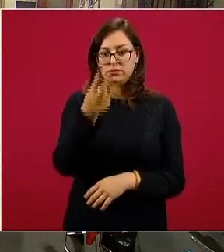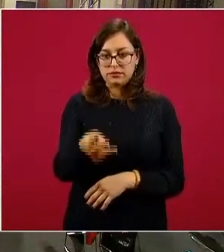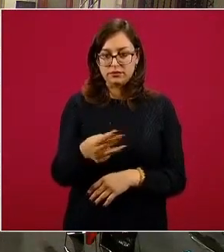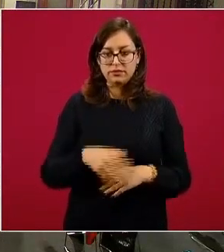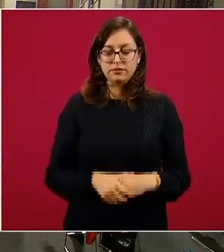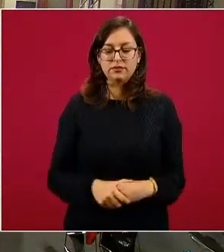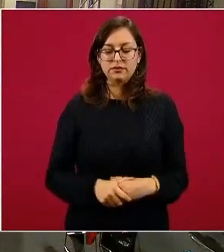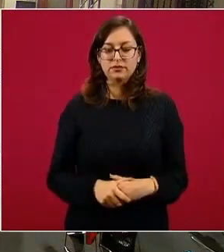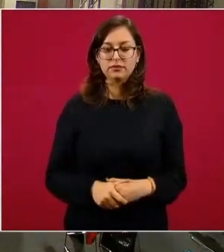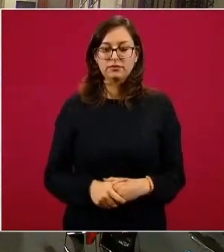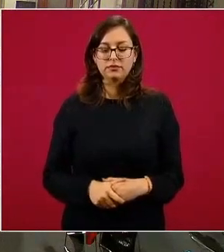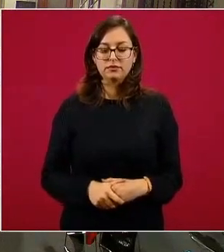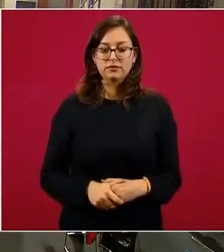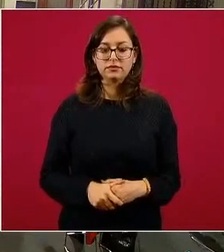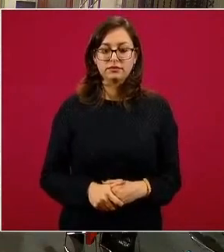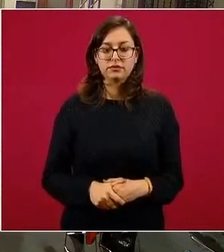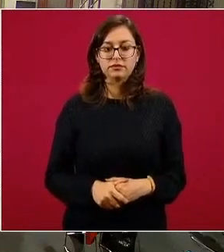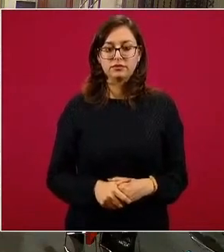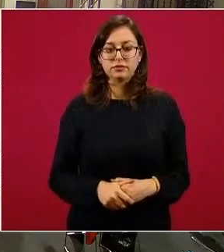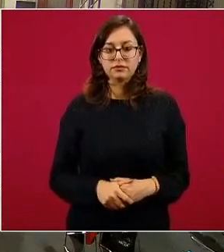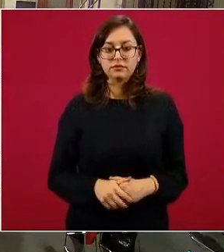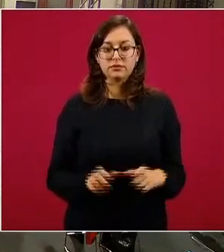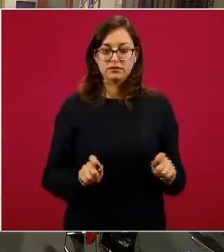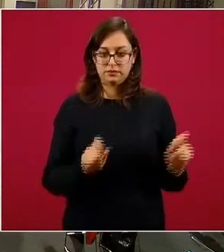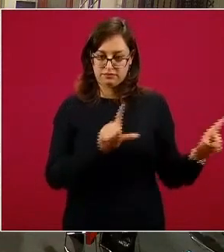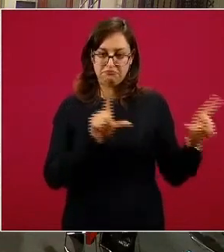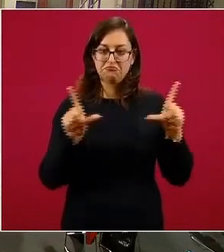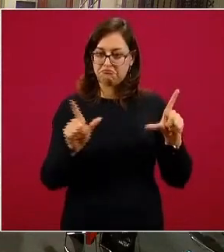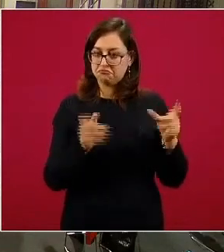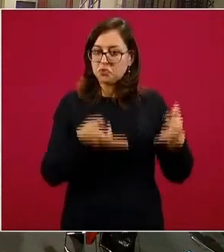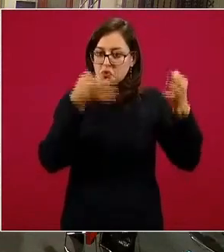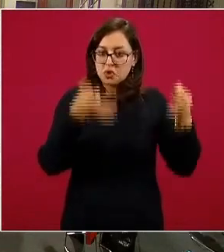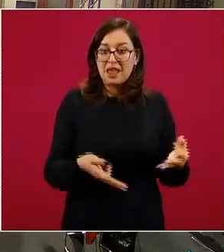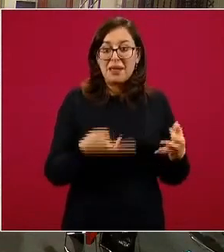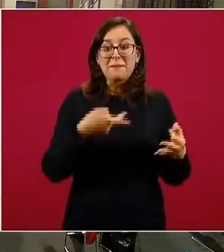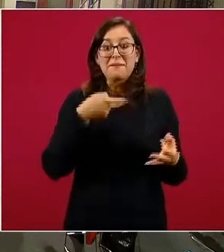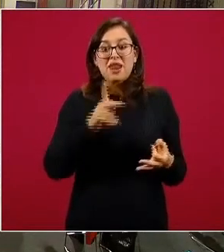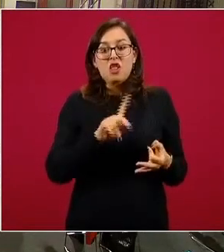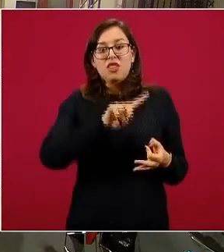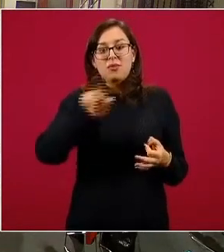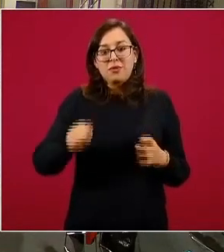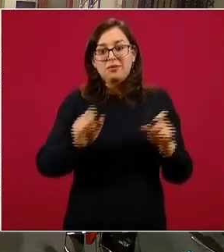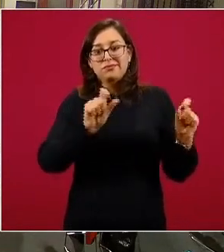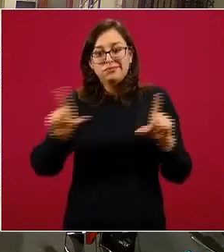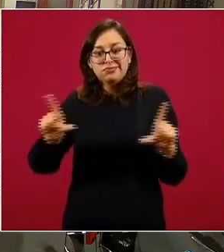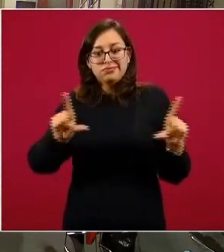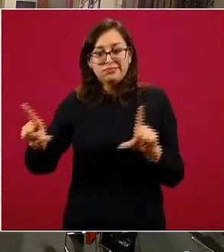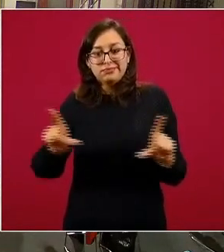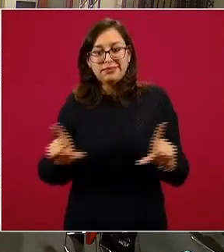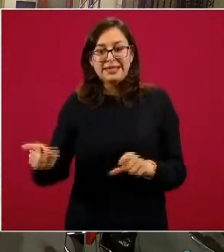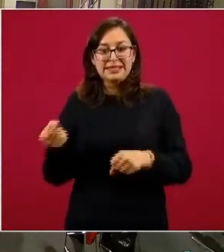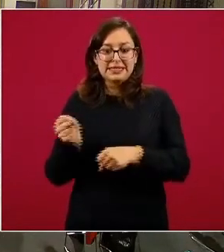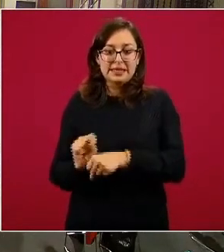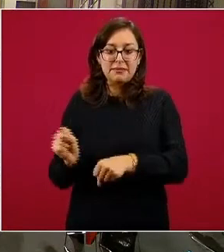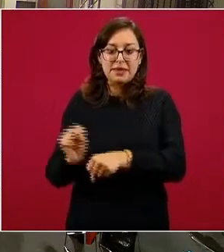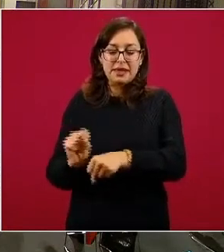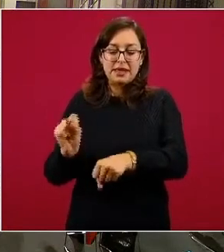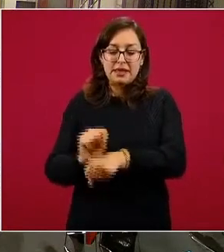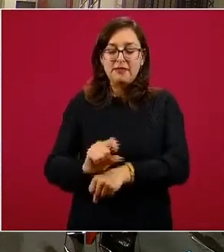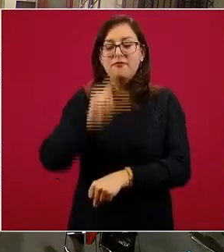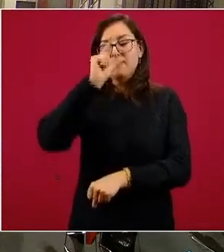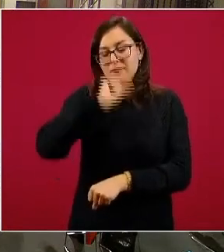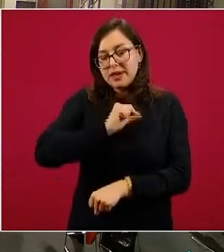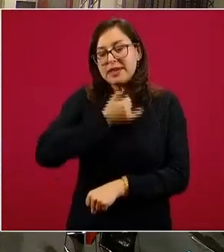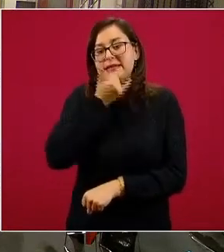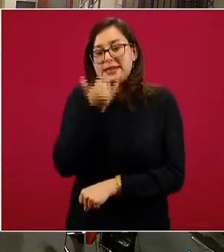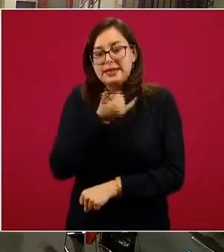92.593. ¿Sí? En diapositivas posteriores, en donde se hace el análisis semana por semana de la mortalidad, en este número hay